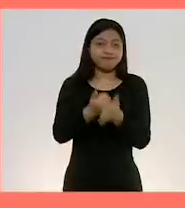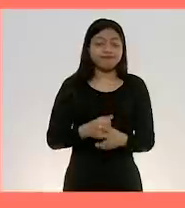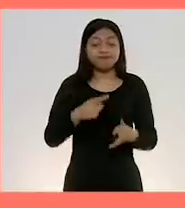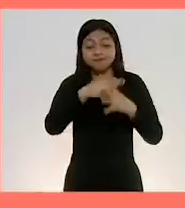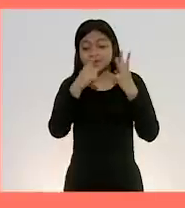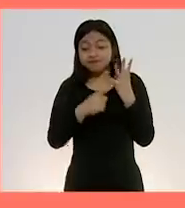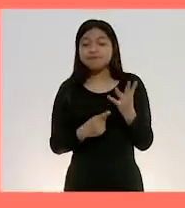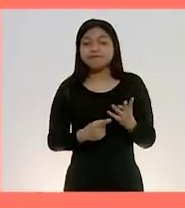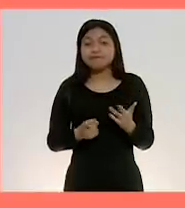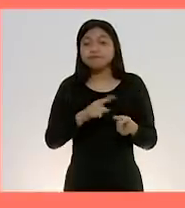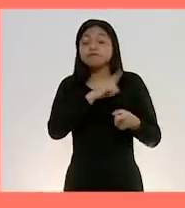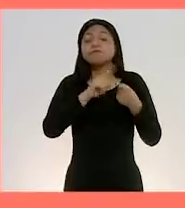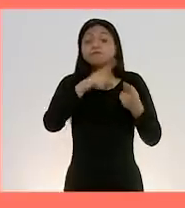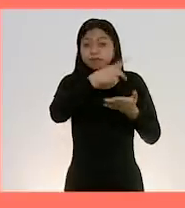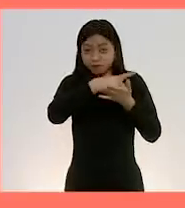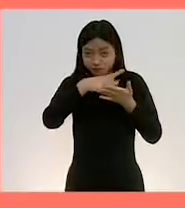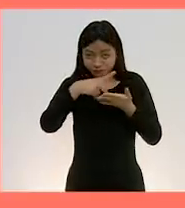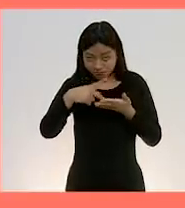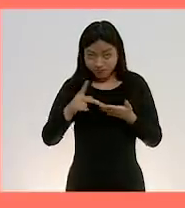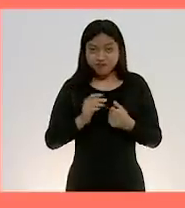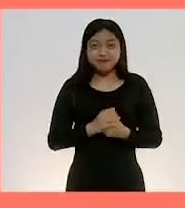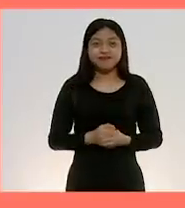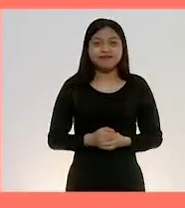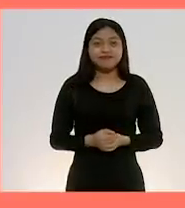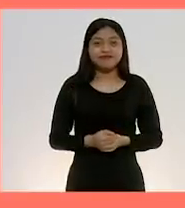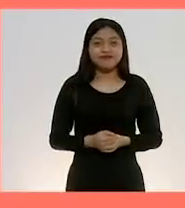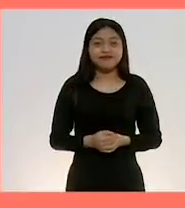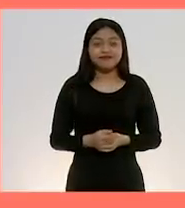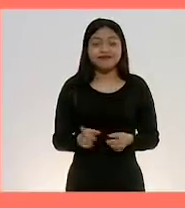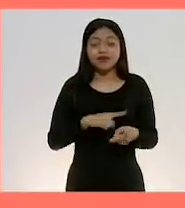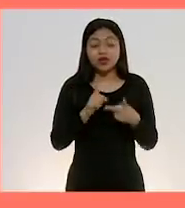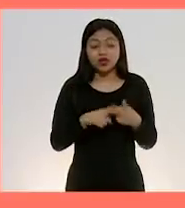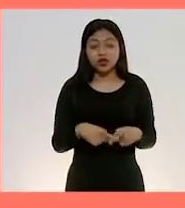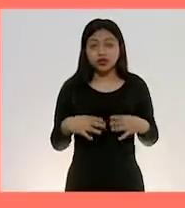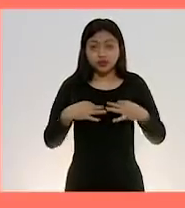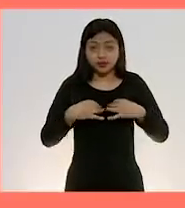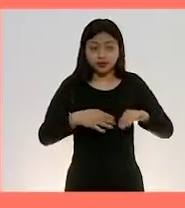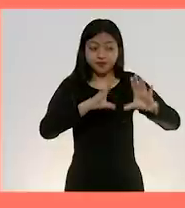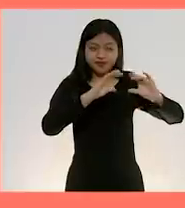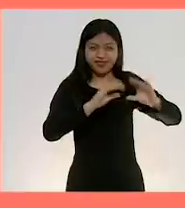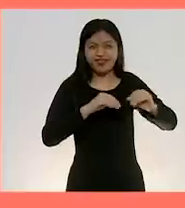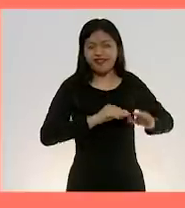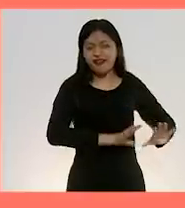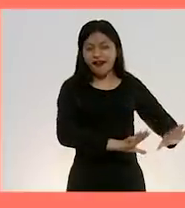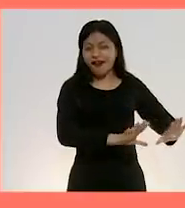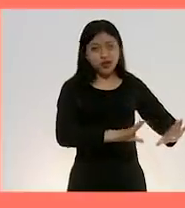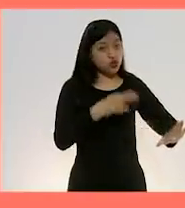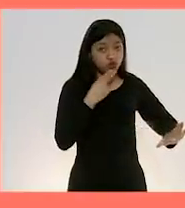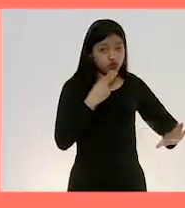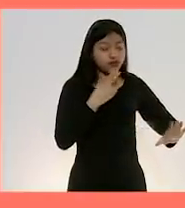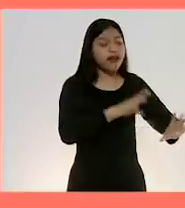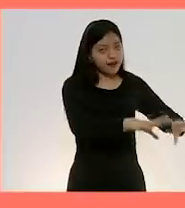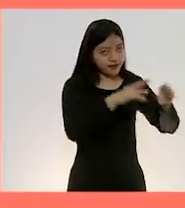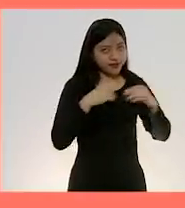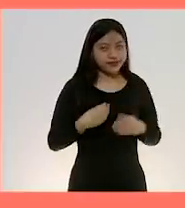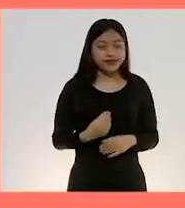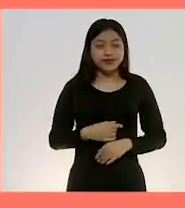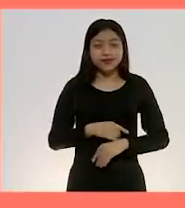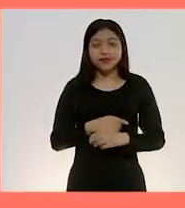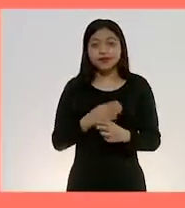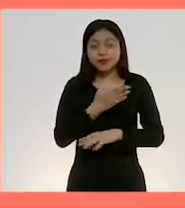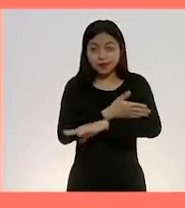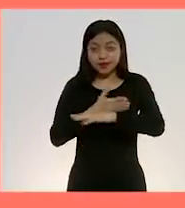Necesitarás un plumón o una pluma, una playera de algodón que ya no uses, una regla